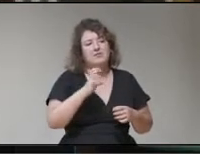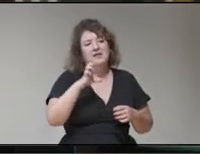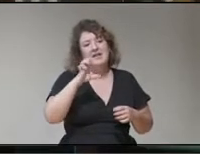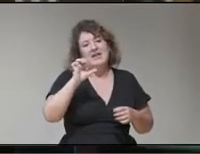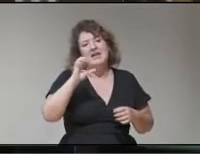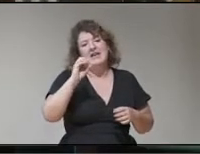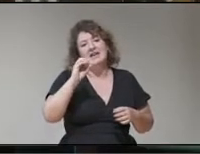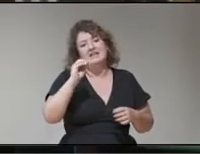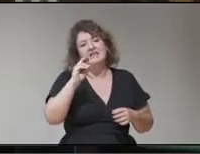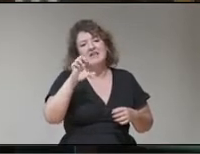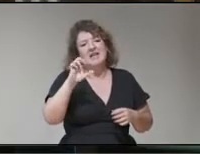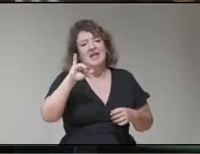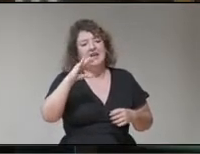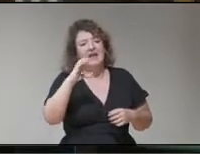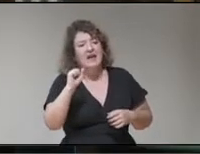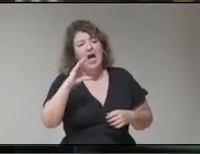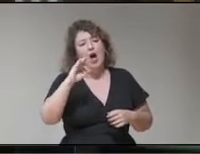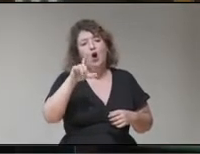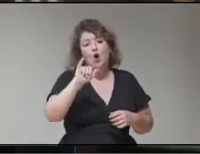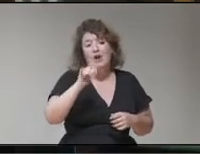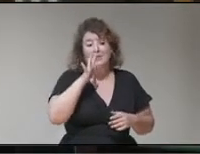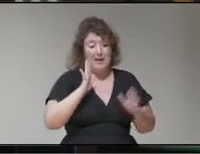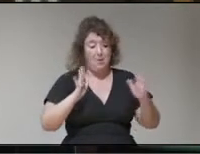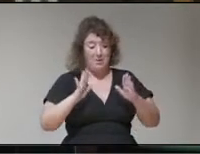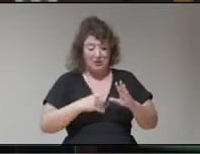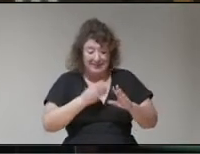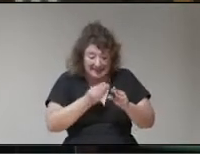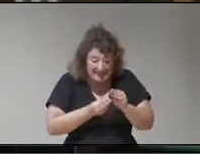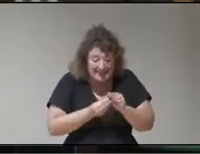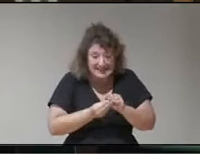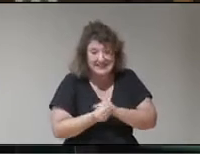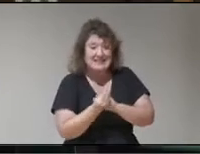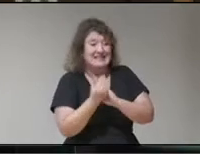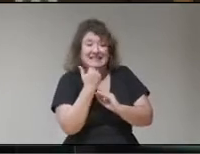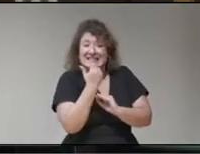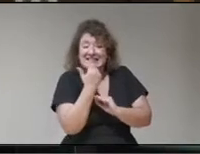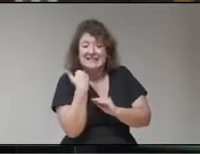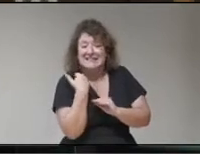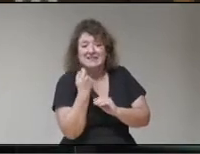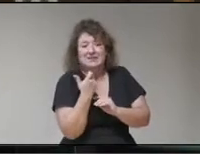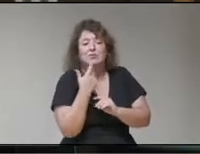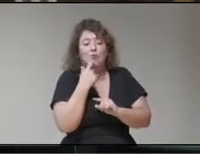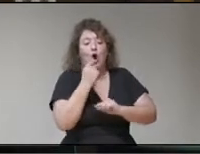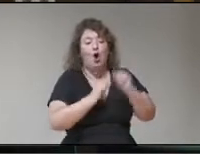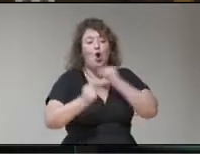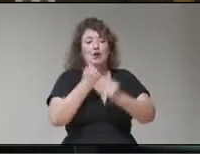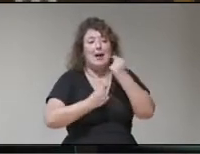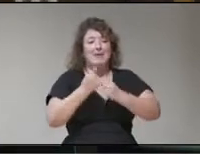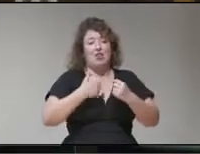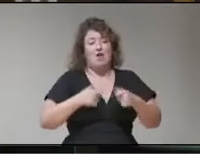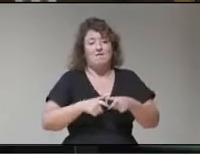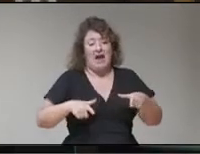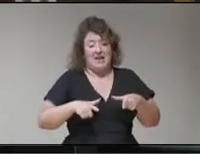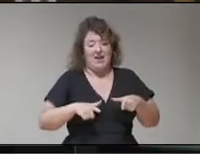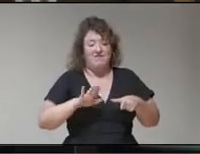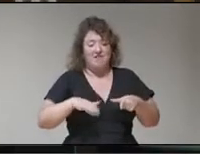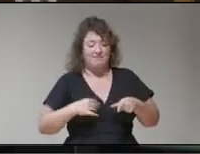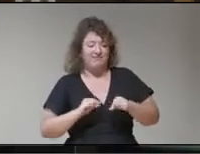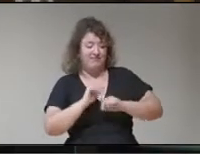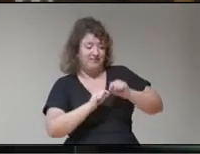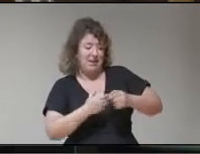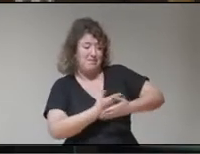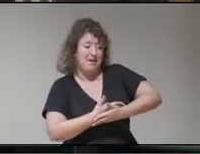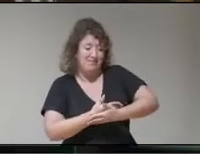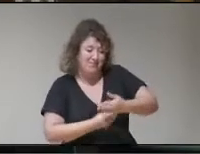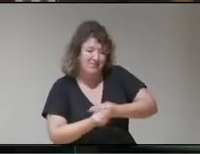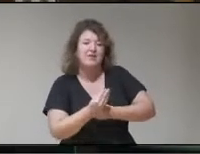coli, todas las cuales cuando ocurren en el periodo neonatal es por contaminación de la vagina, paso al niño recién nacido